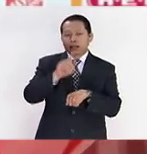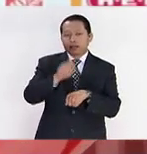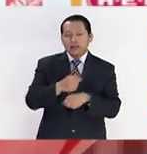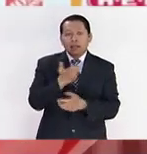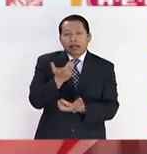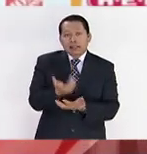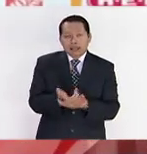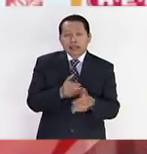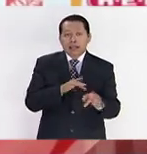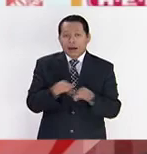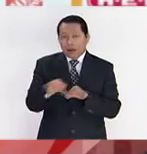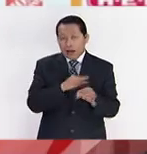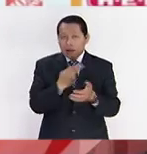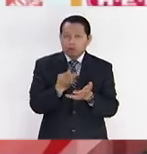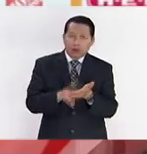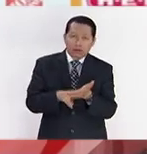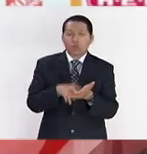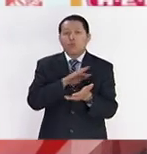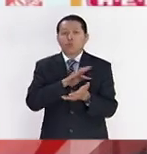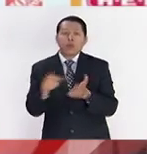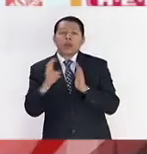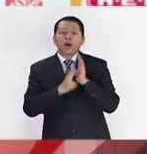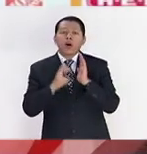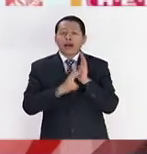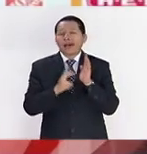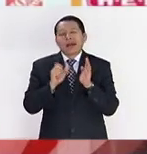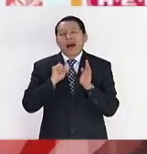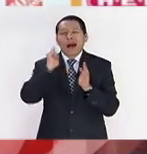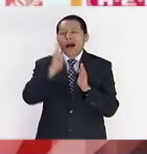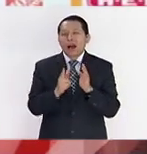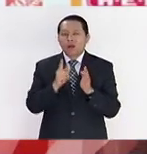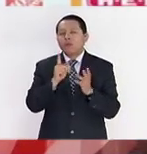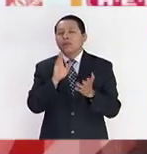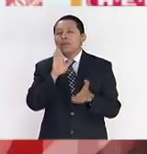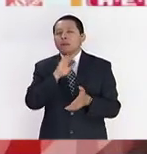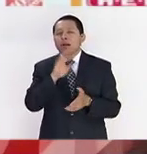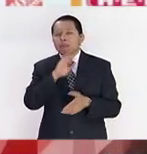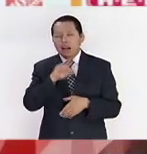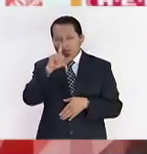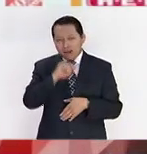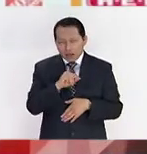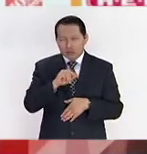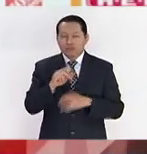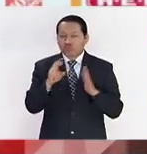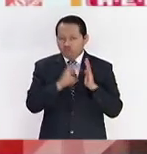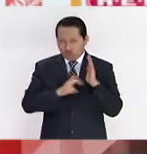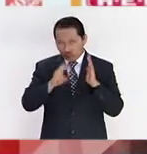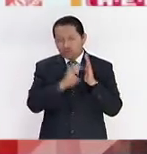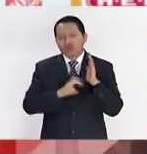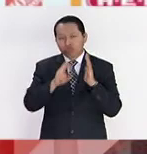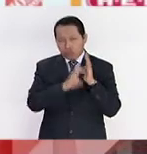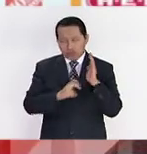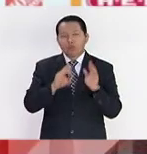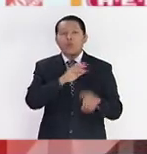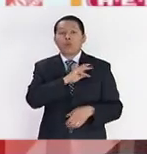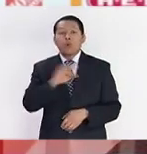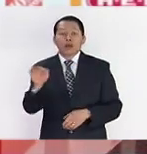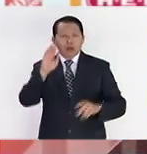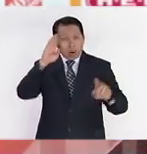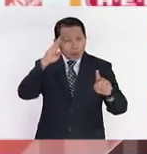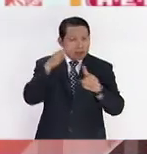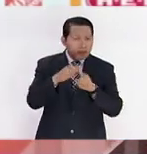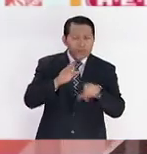descansar, trabajar y bueno, corregir las cosas que por ahí estamos fallando y bueno, conseguir el